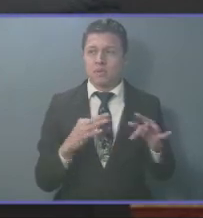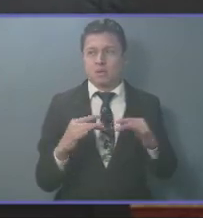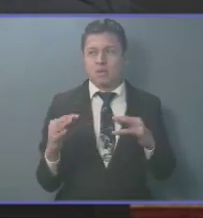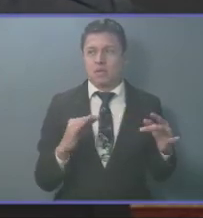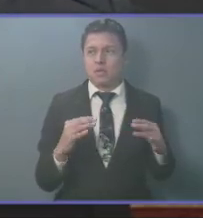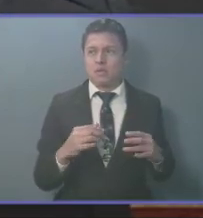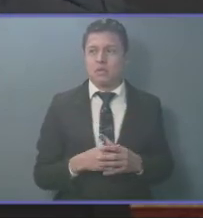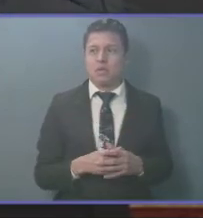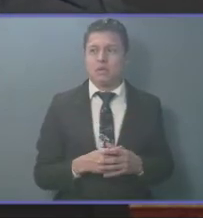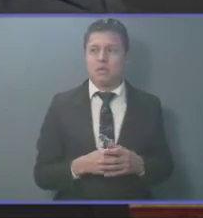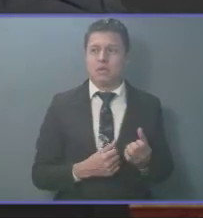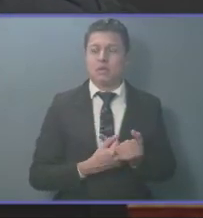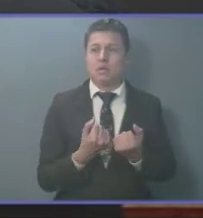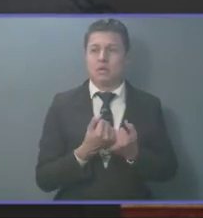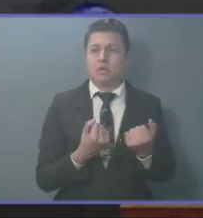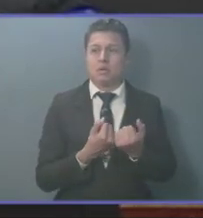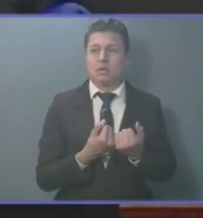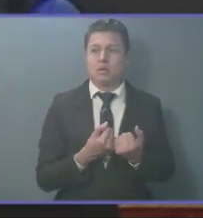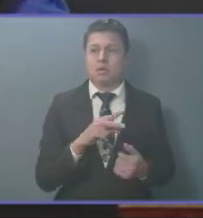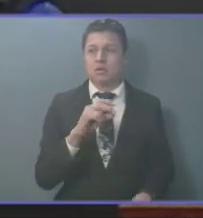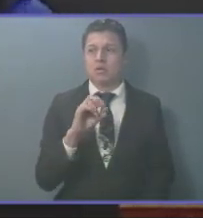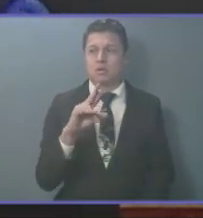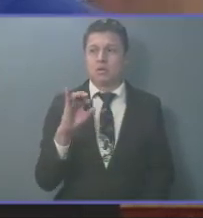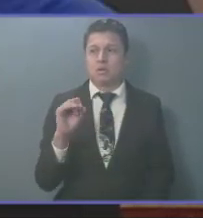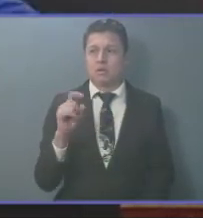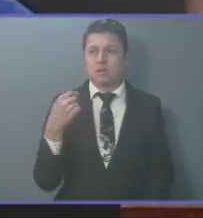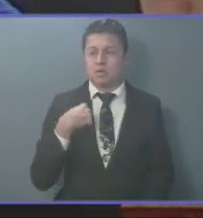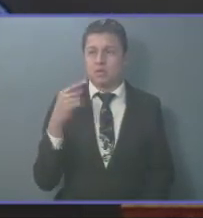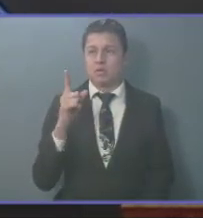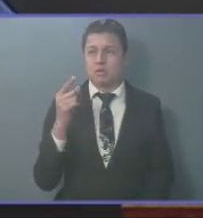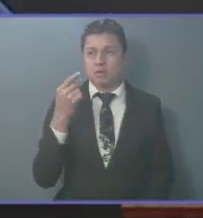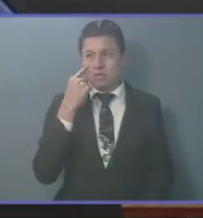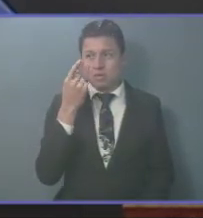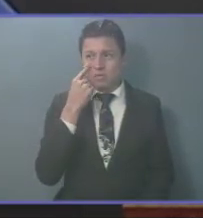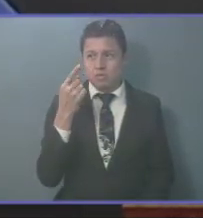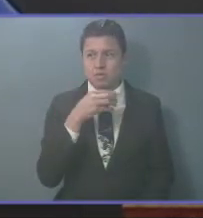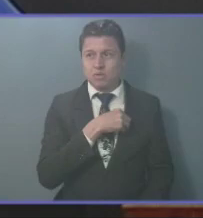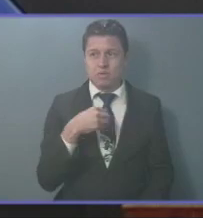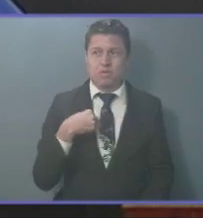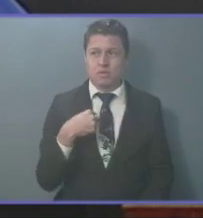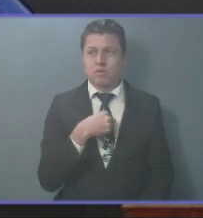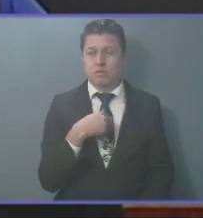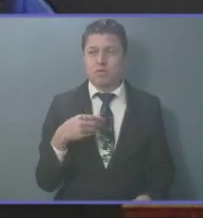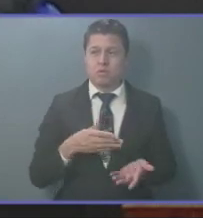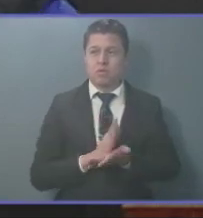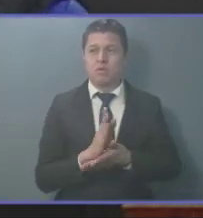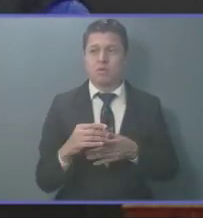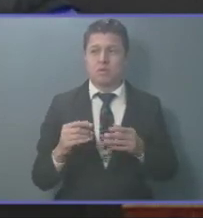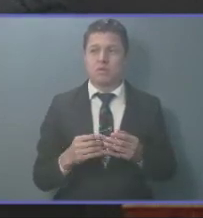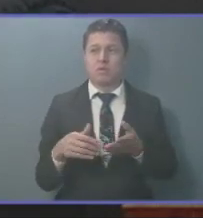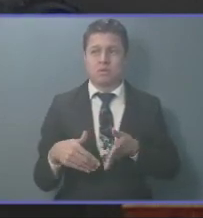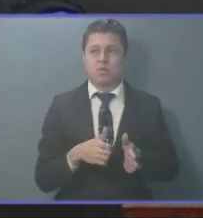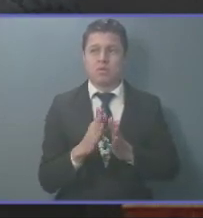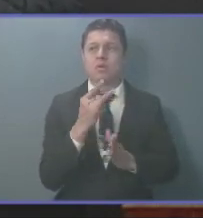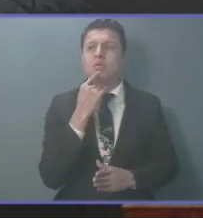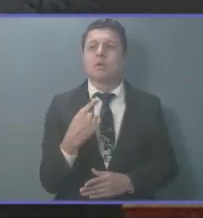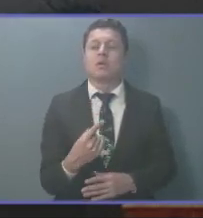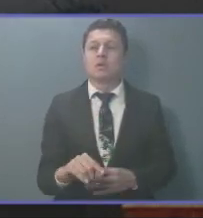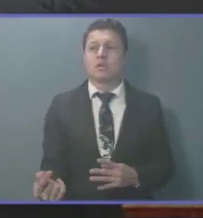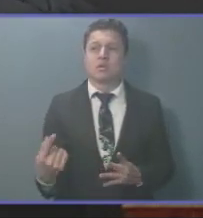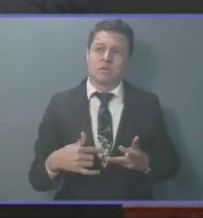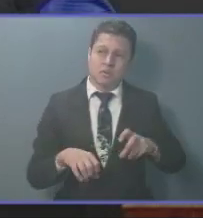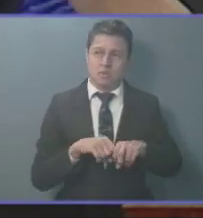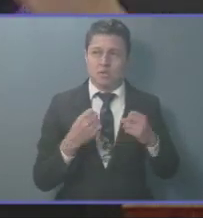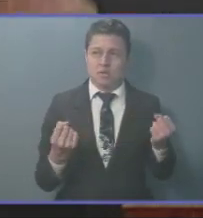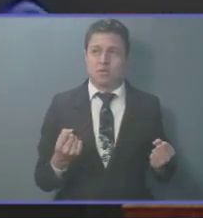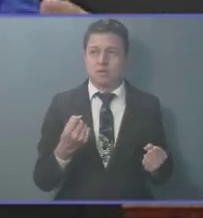están combatiendo un virus, porque yo, doctores, no miro en las calles. ¿Quién está violando el